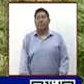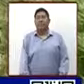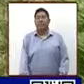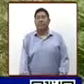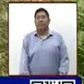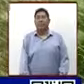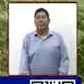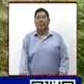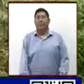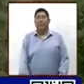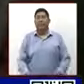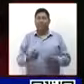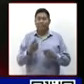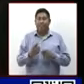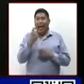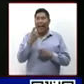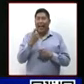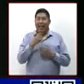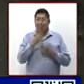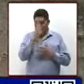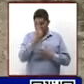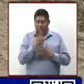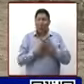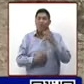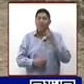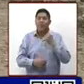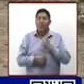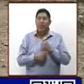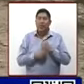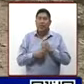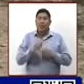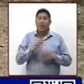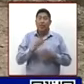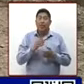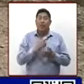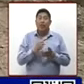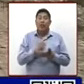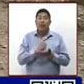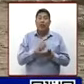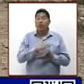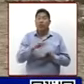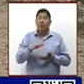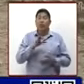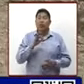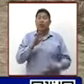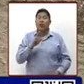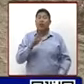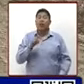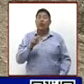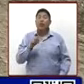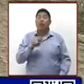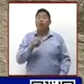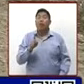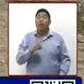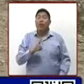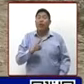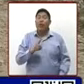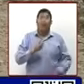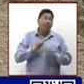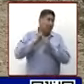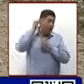Así se ganó la confianza también. Zona Franz Tamayo B en la ciudad del Alto. Y lo que nos trae acá